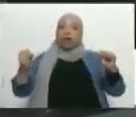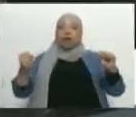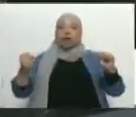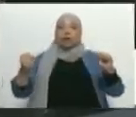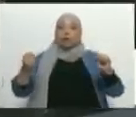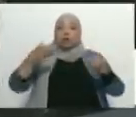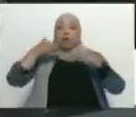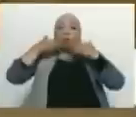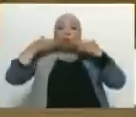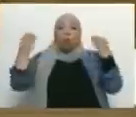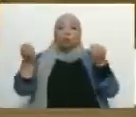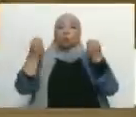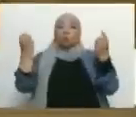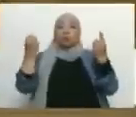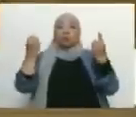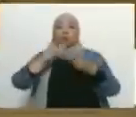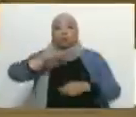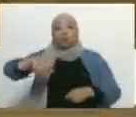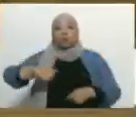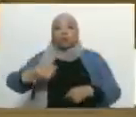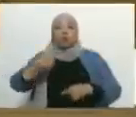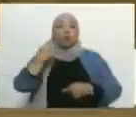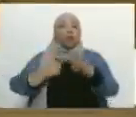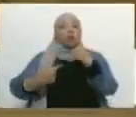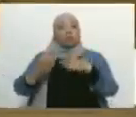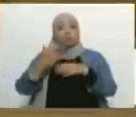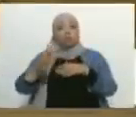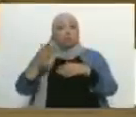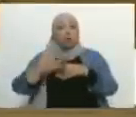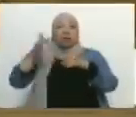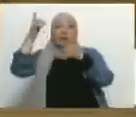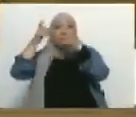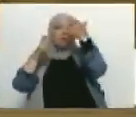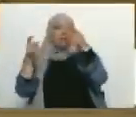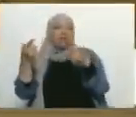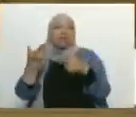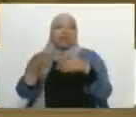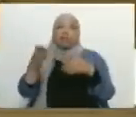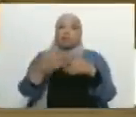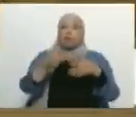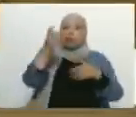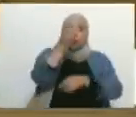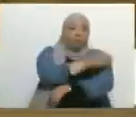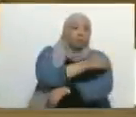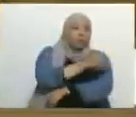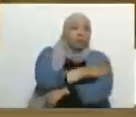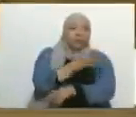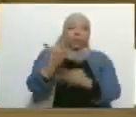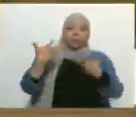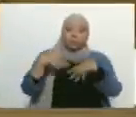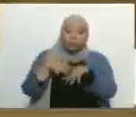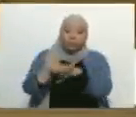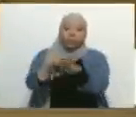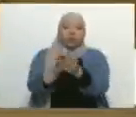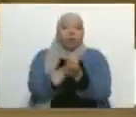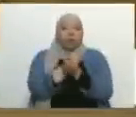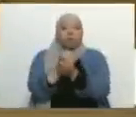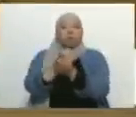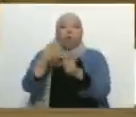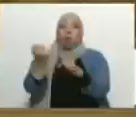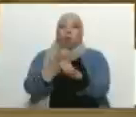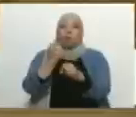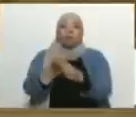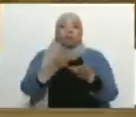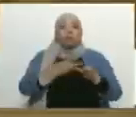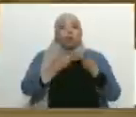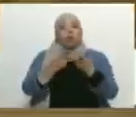orgullo, porque no tuvo color, tendencia política. Estaba cargado de mucho amor, de voluntad